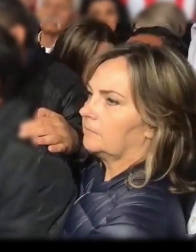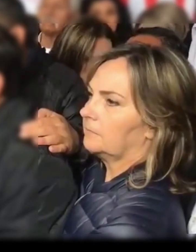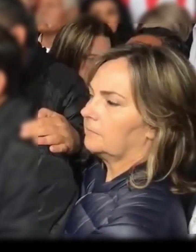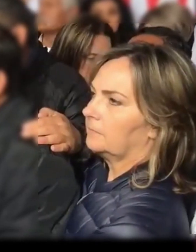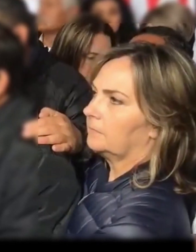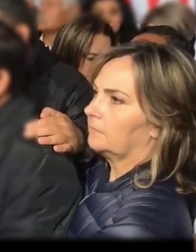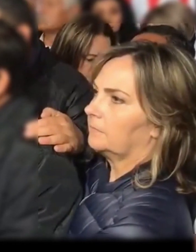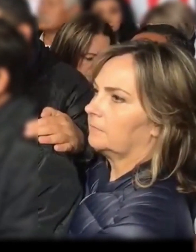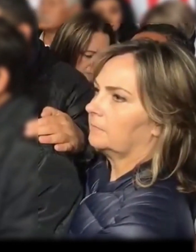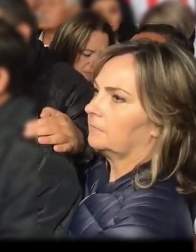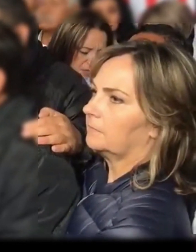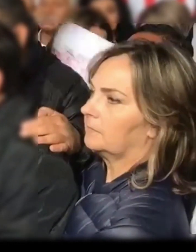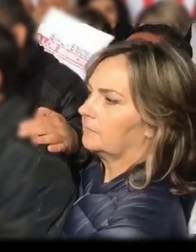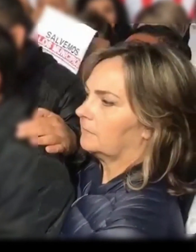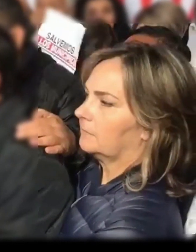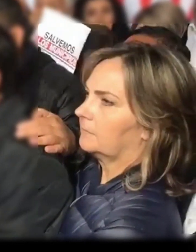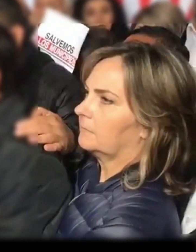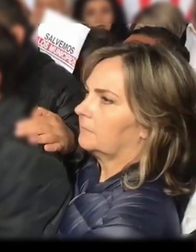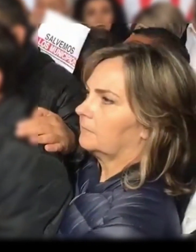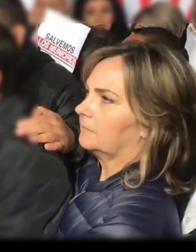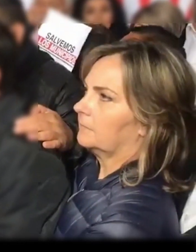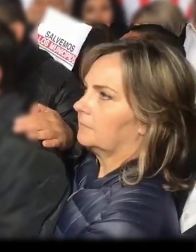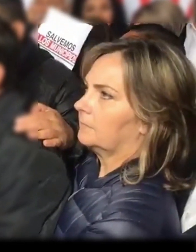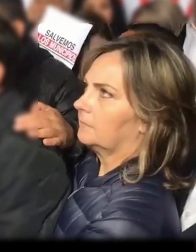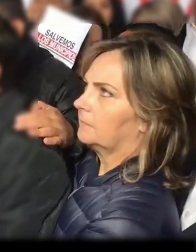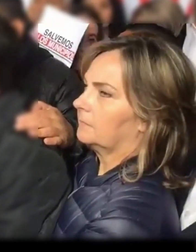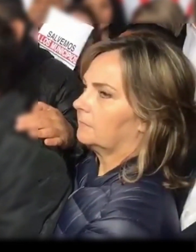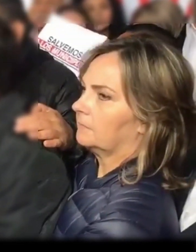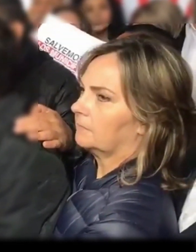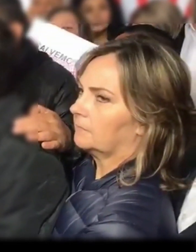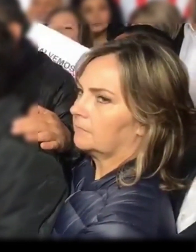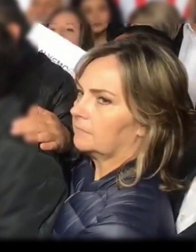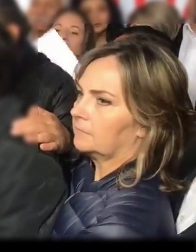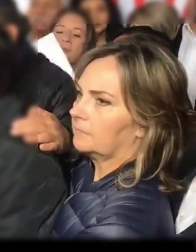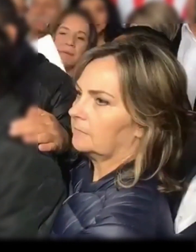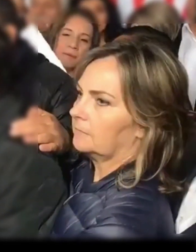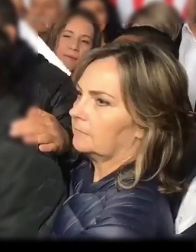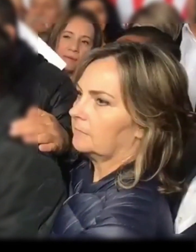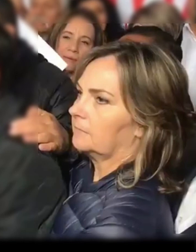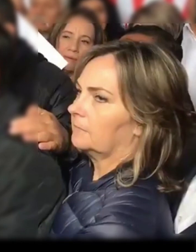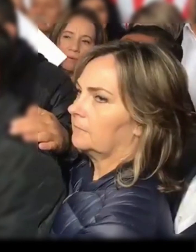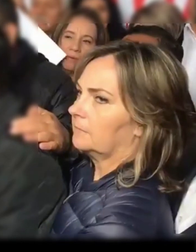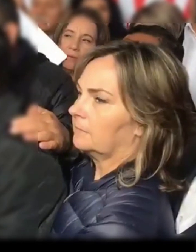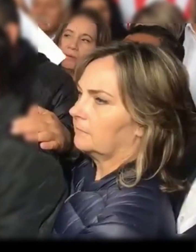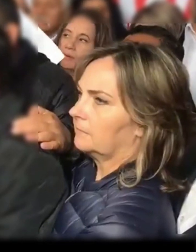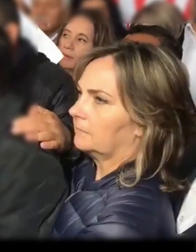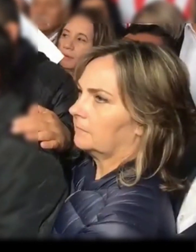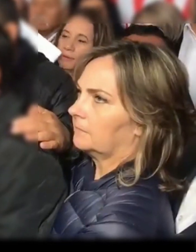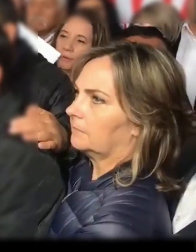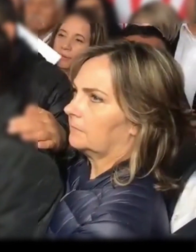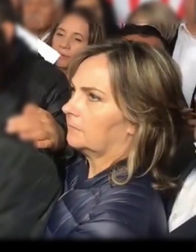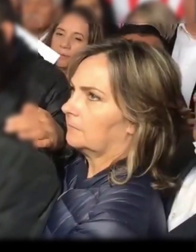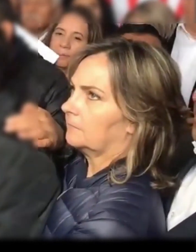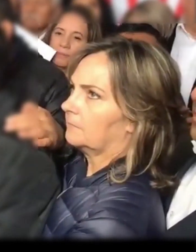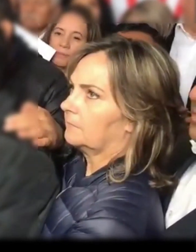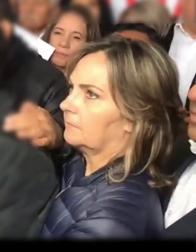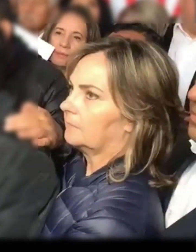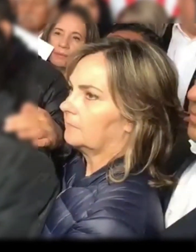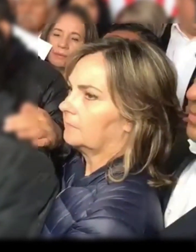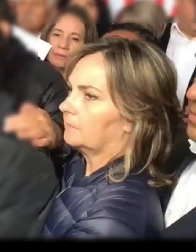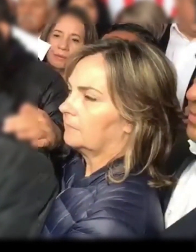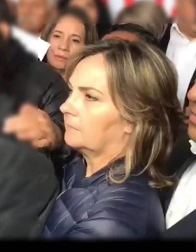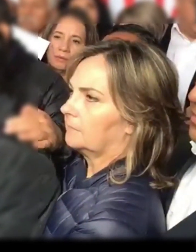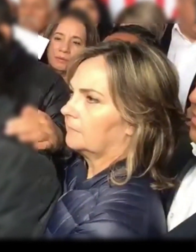los derechos de la gente a la que gobernamos. Y por eso no podemos dar paso atrás. Les pedimos pues que podamos